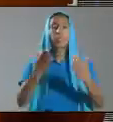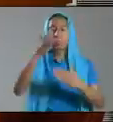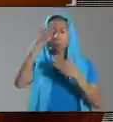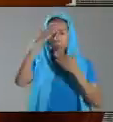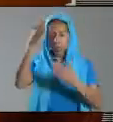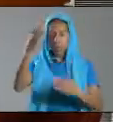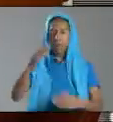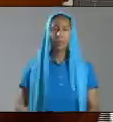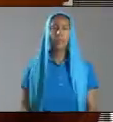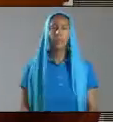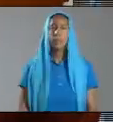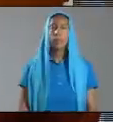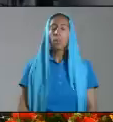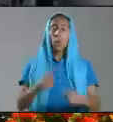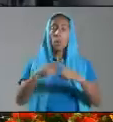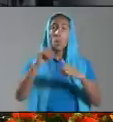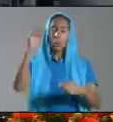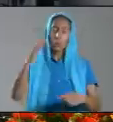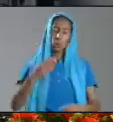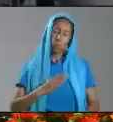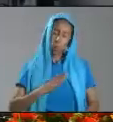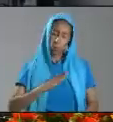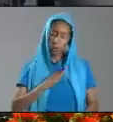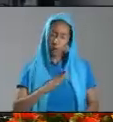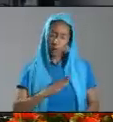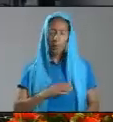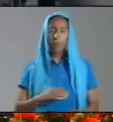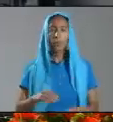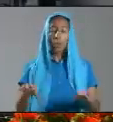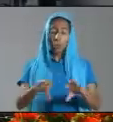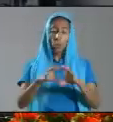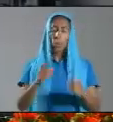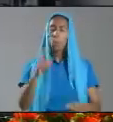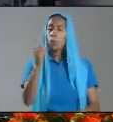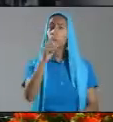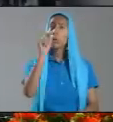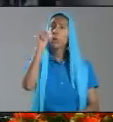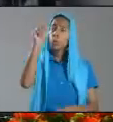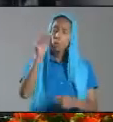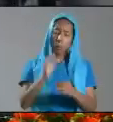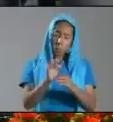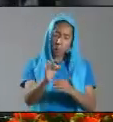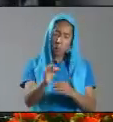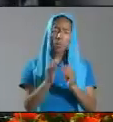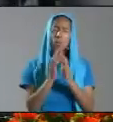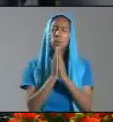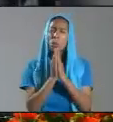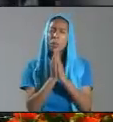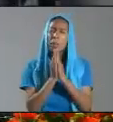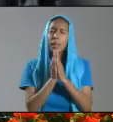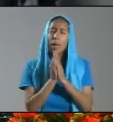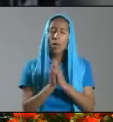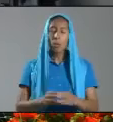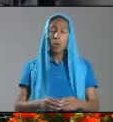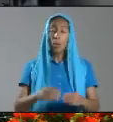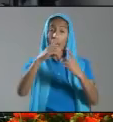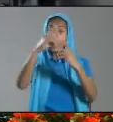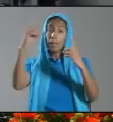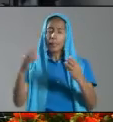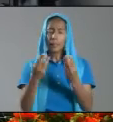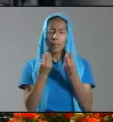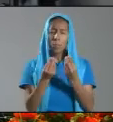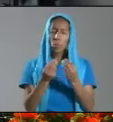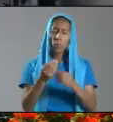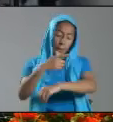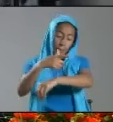bondad. Y tal como todo tu pueblo lo ha estado suplicando desde muy temprano de esta mañana,